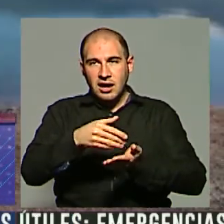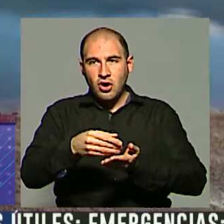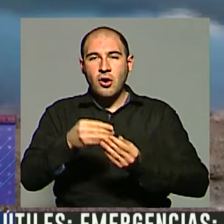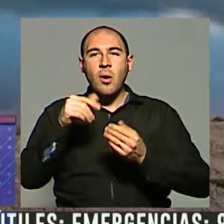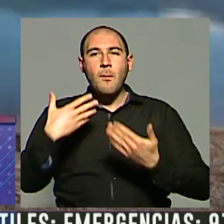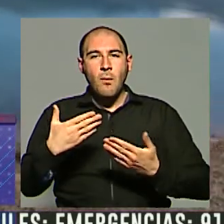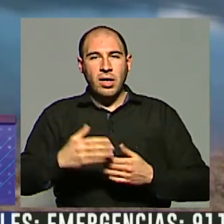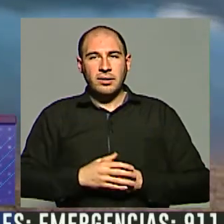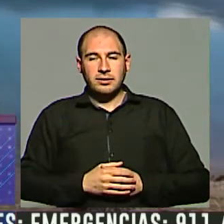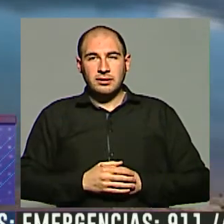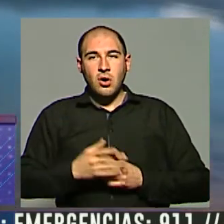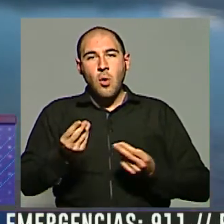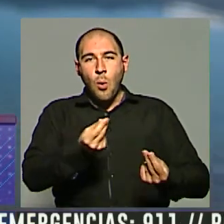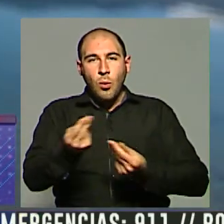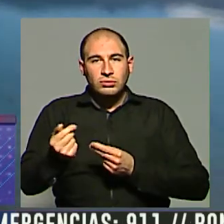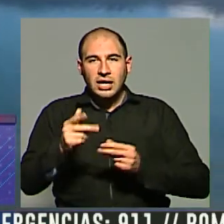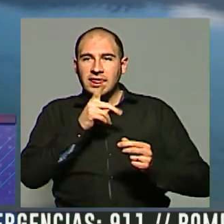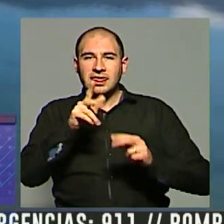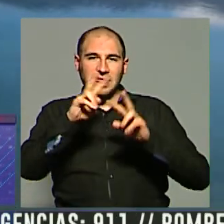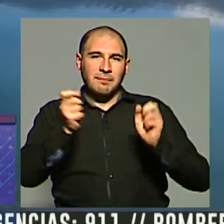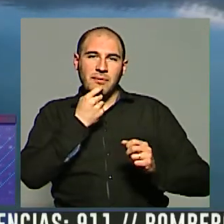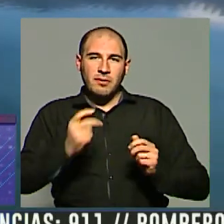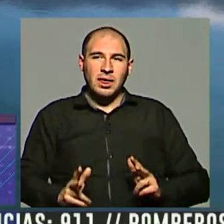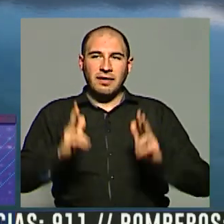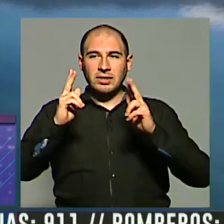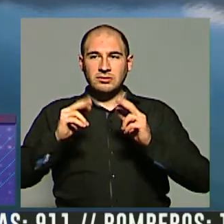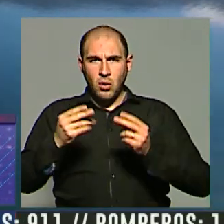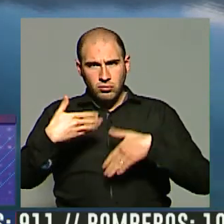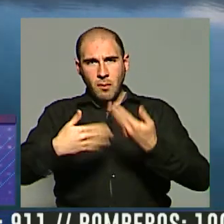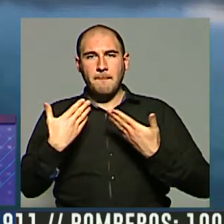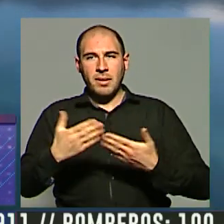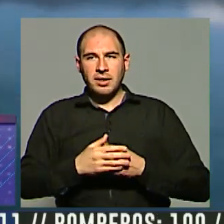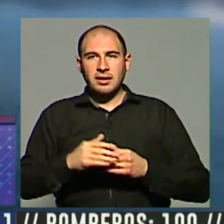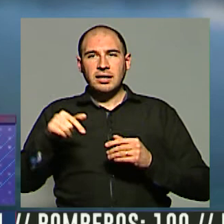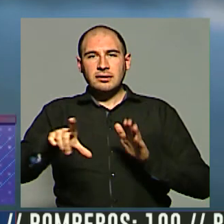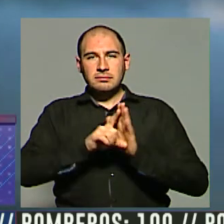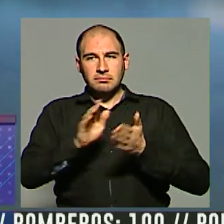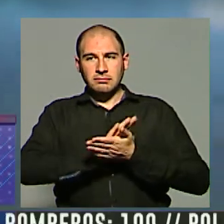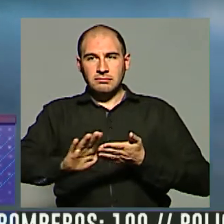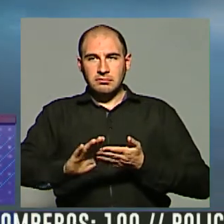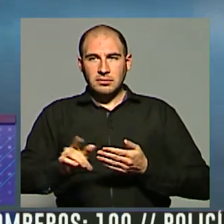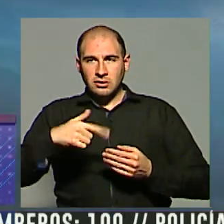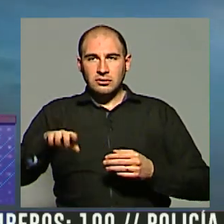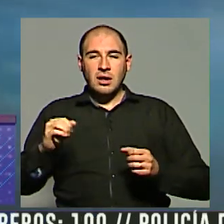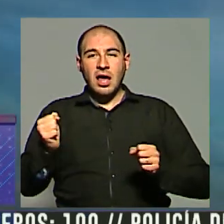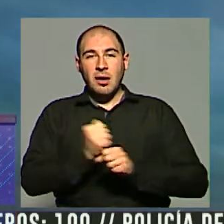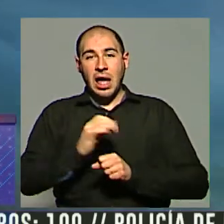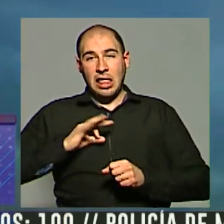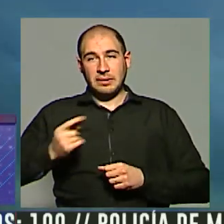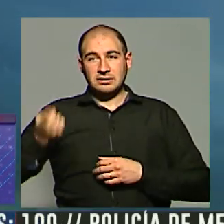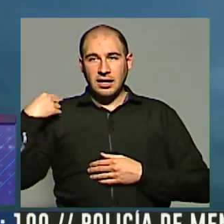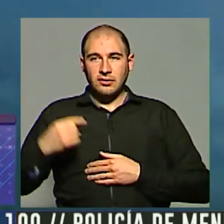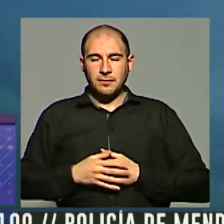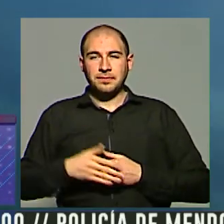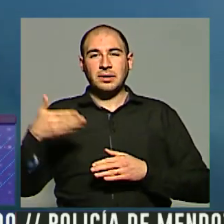para ser utilizados en infraestructura se puede desarrollar aplicando esta nueva ley que hemos votado el año pasado de